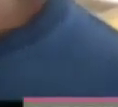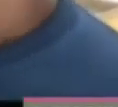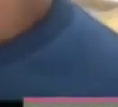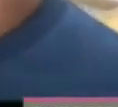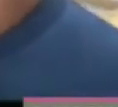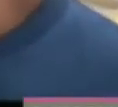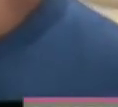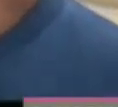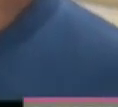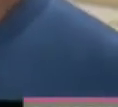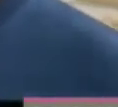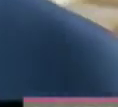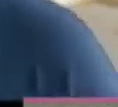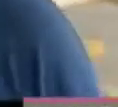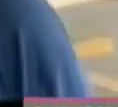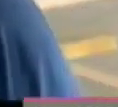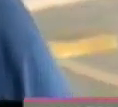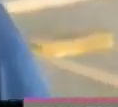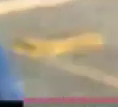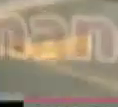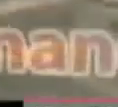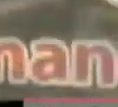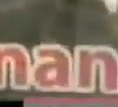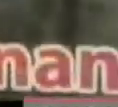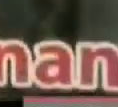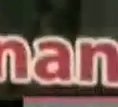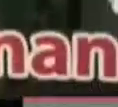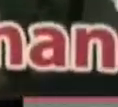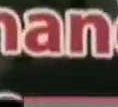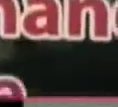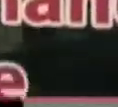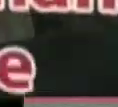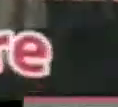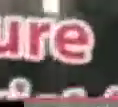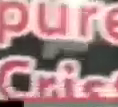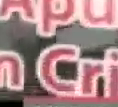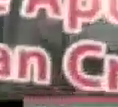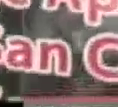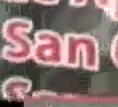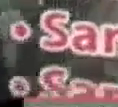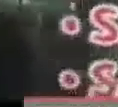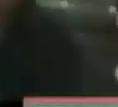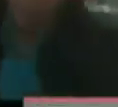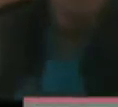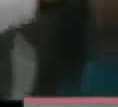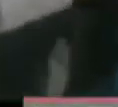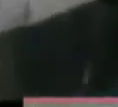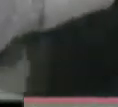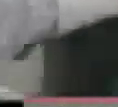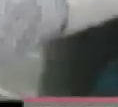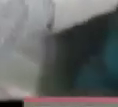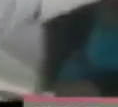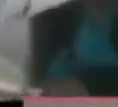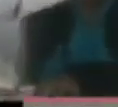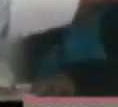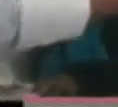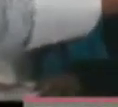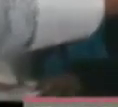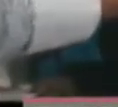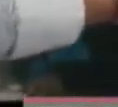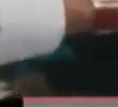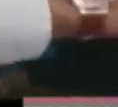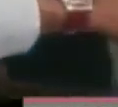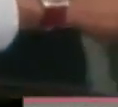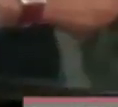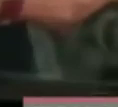bello que está pasando. Gracias, hermano. Sí, estos son los destinos que estamos manejando en este momento. Mérida, San Fernando de